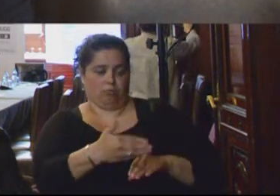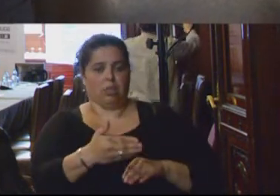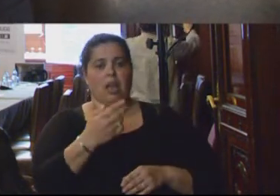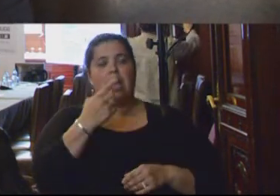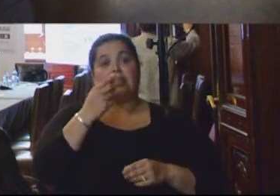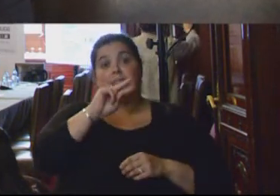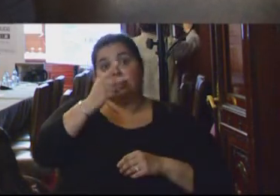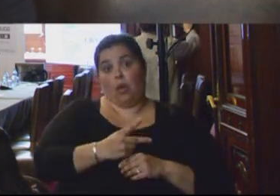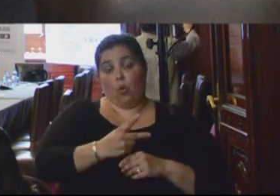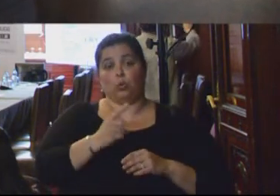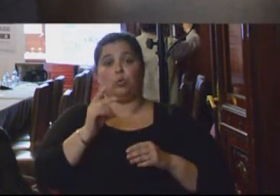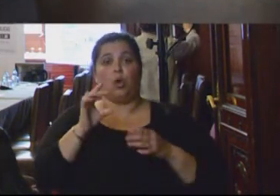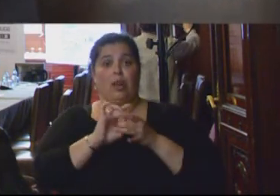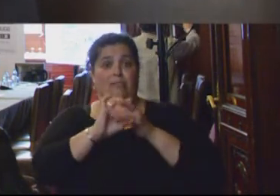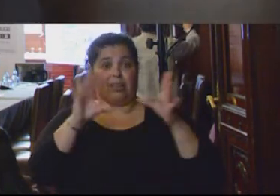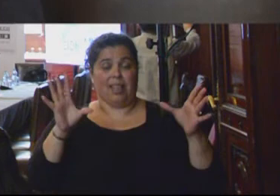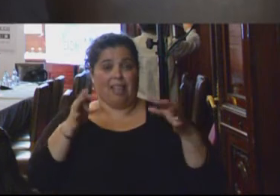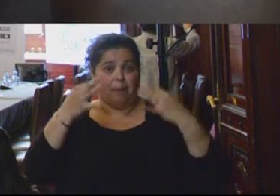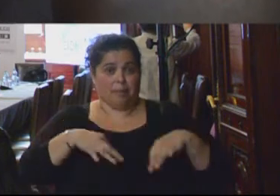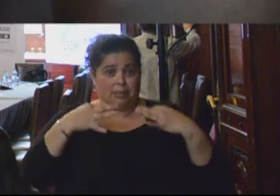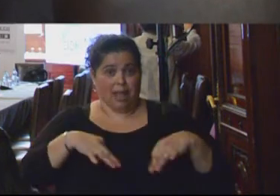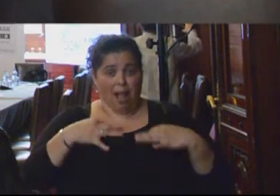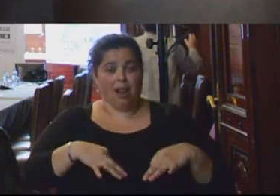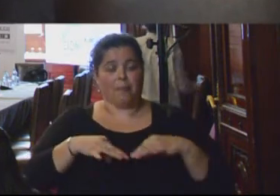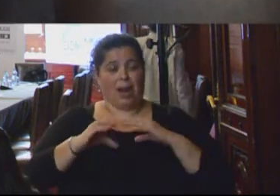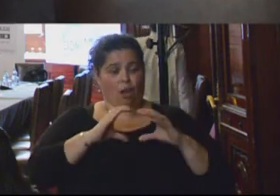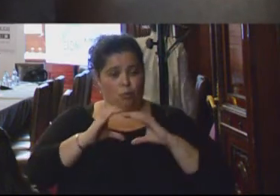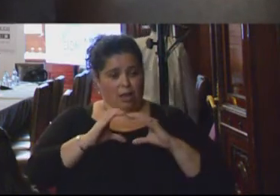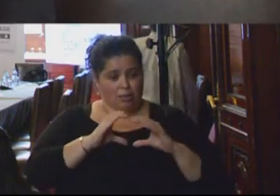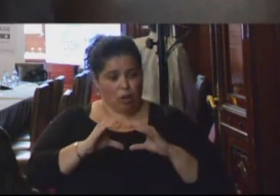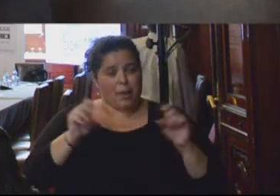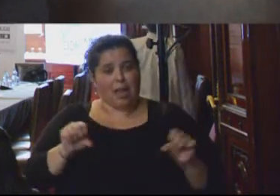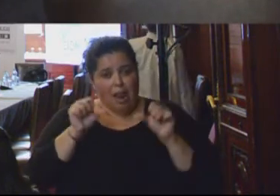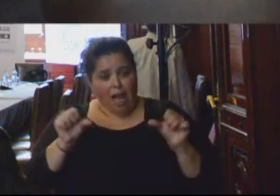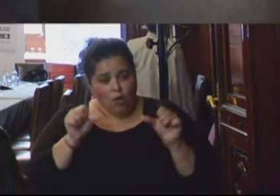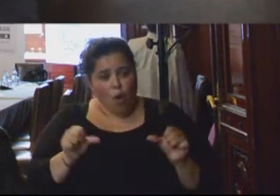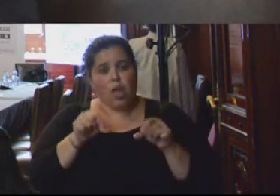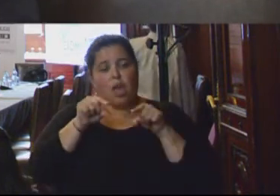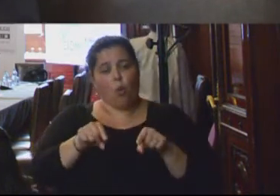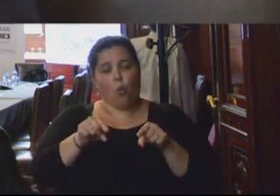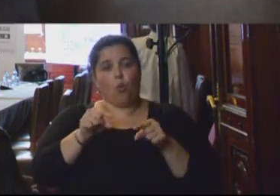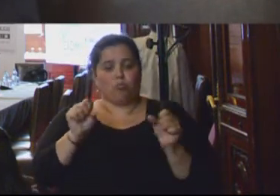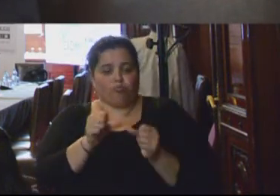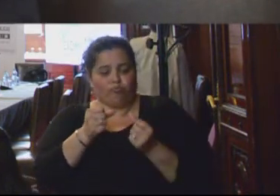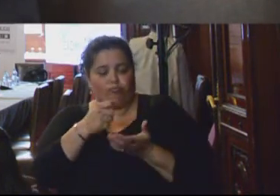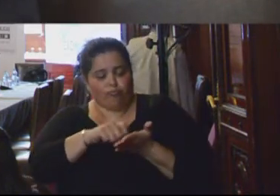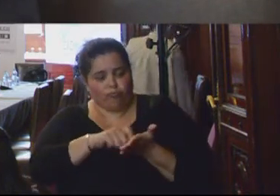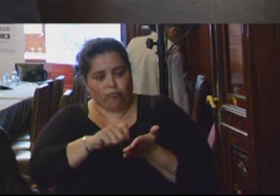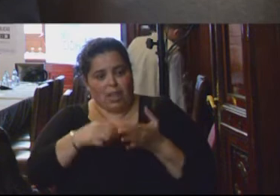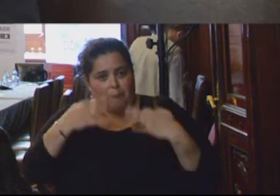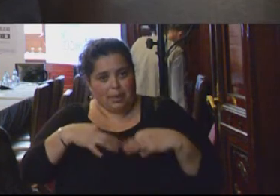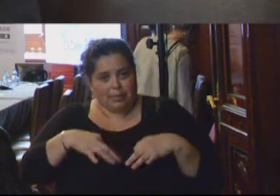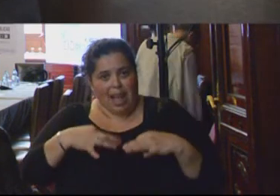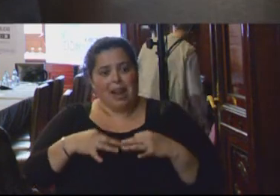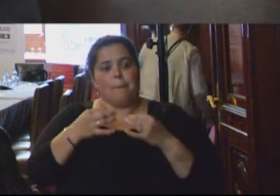para la Libertad de Expresión de la Comisión Interamericana de Derechos Humanos elabore un estudio especial sobre la aplicación de la Ley Orgánica de Comunicación y